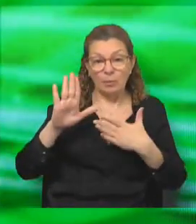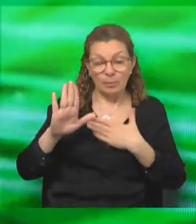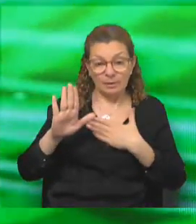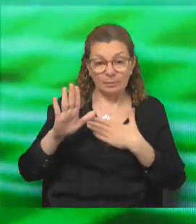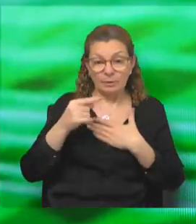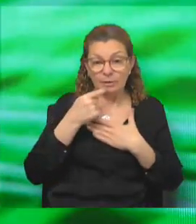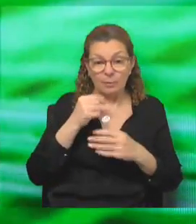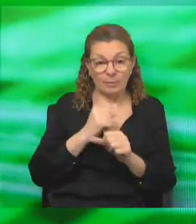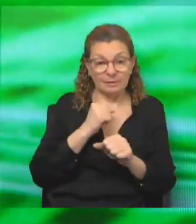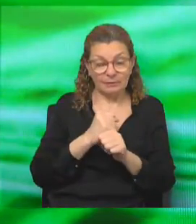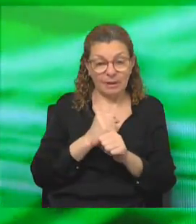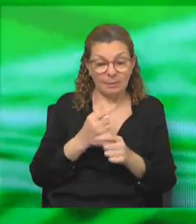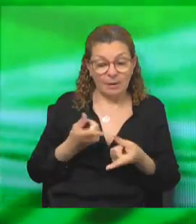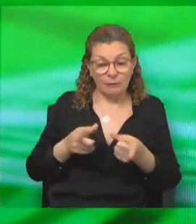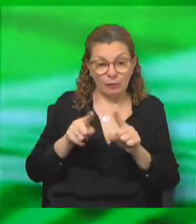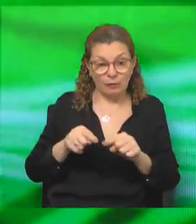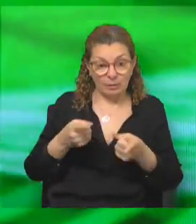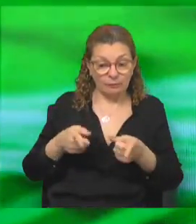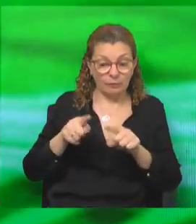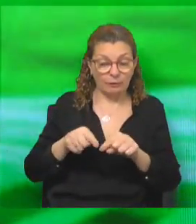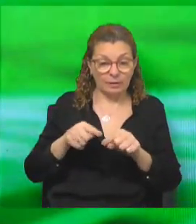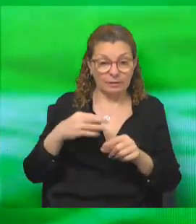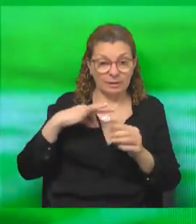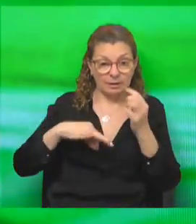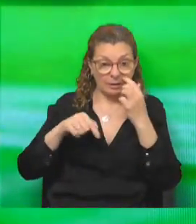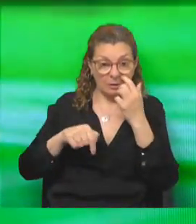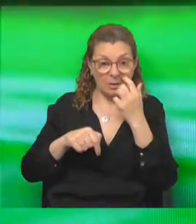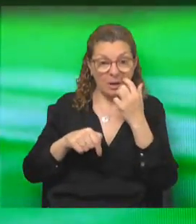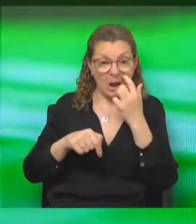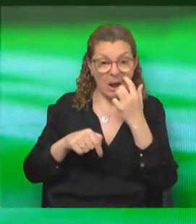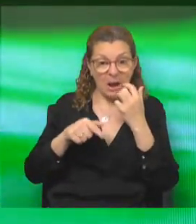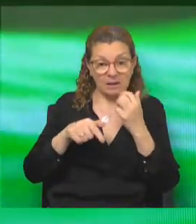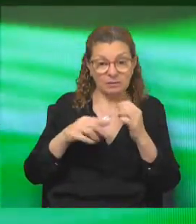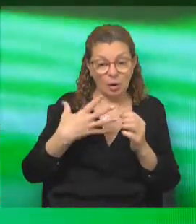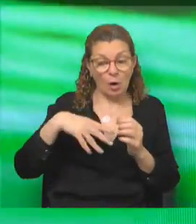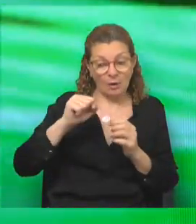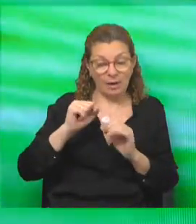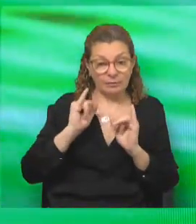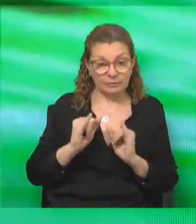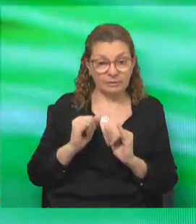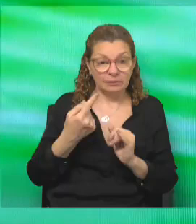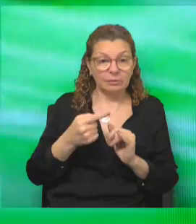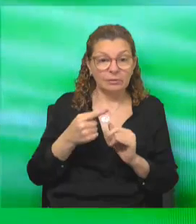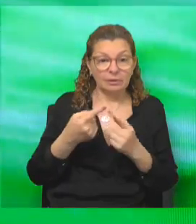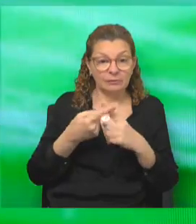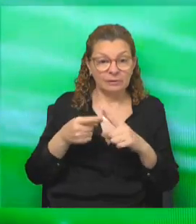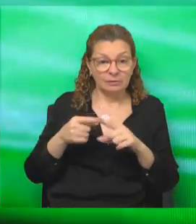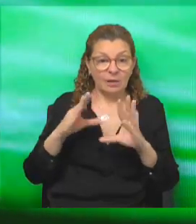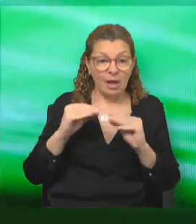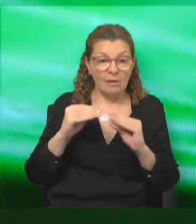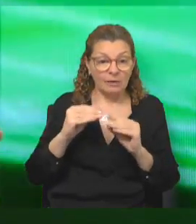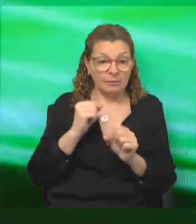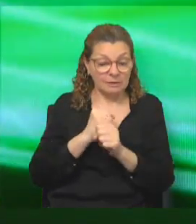a trabajar para recuperar El poder adquisitivo del salario Y hoy eso se ha logrado entonces son todas cosas que hablan de